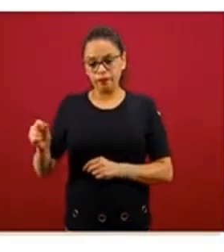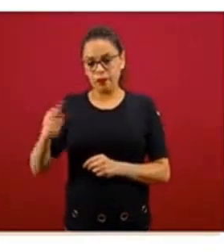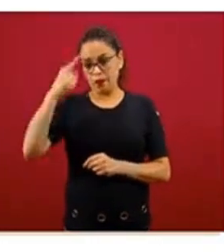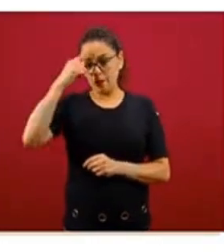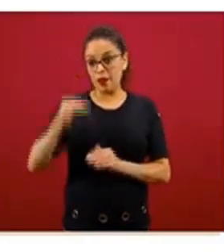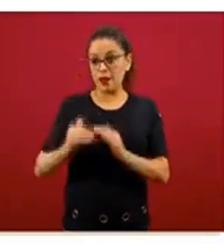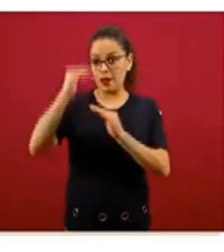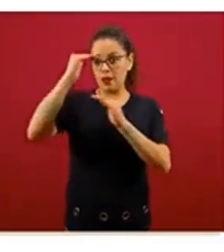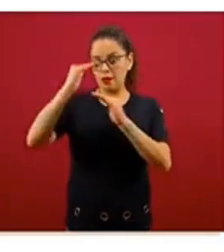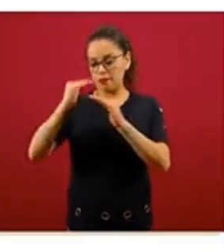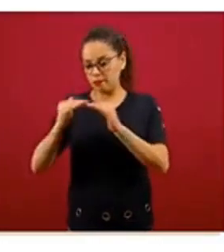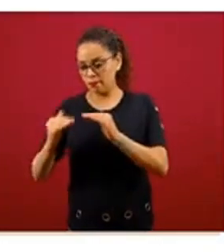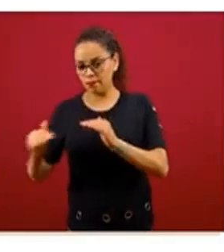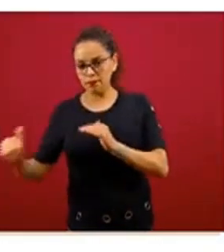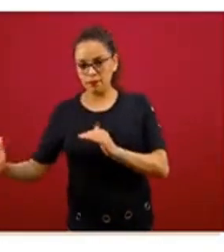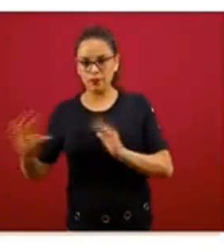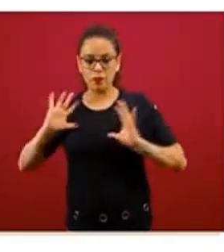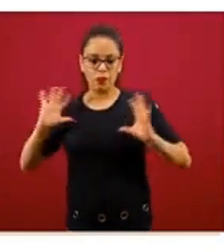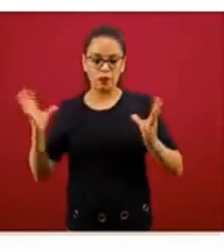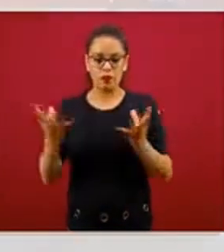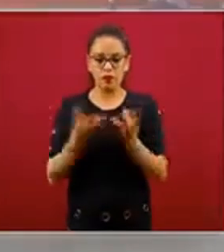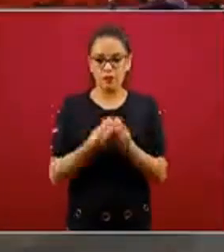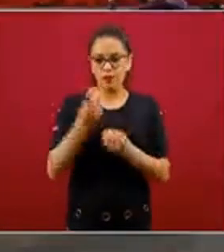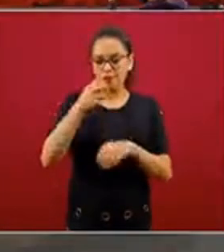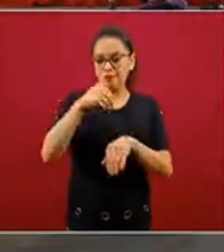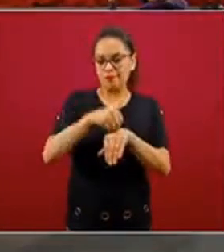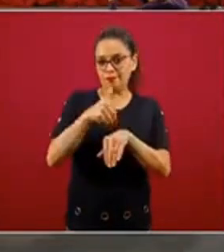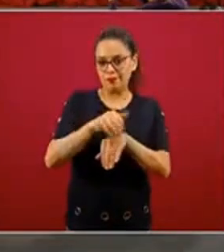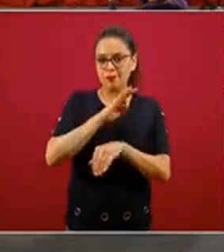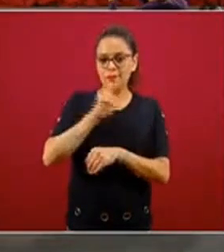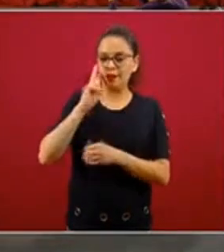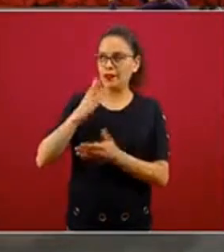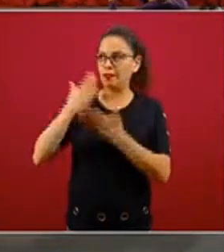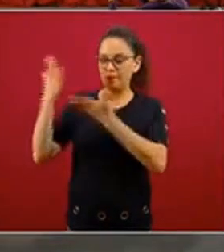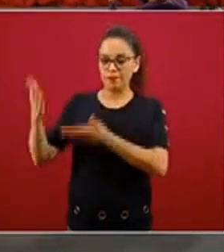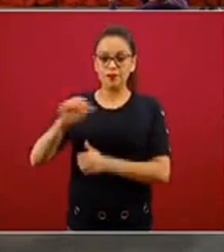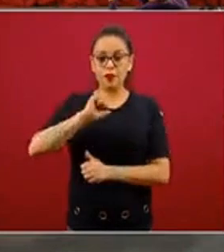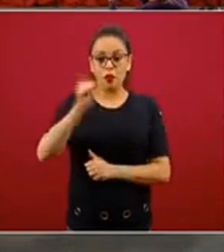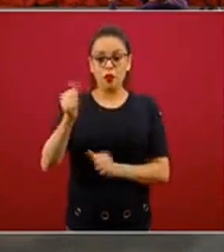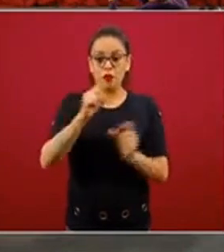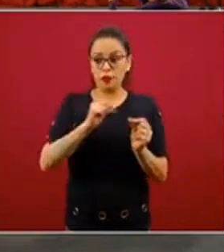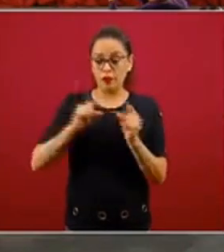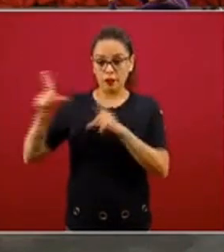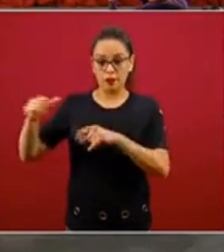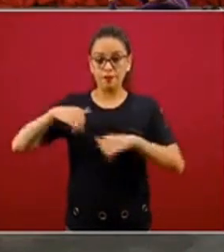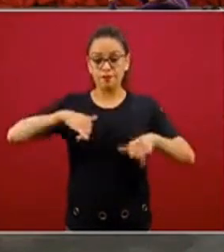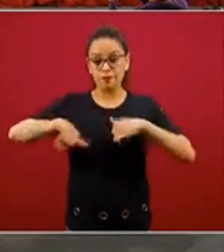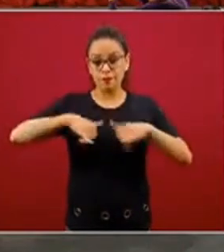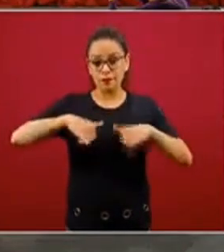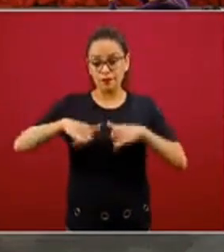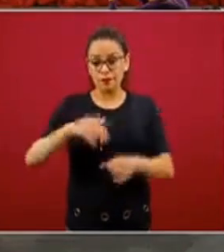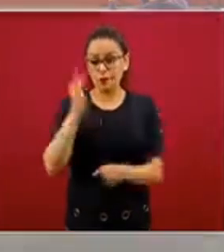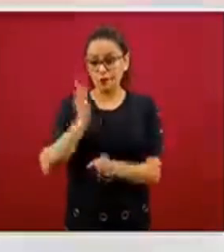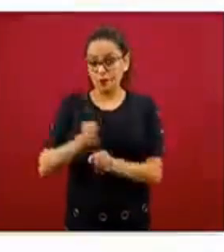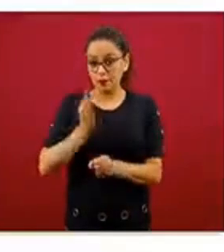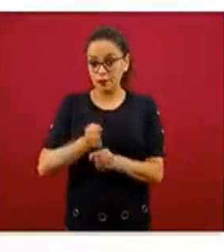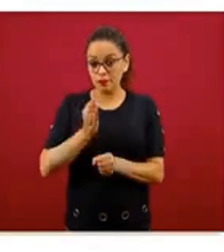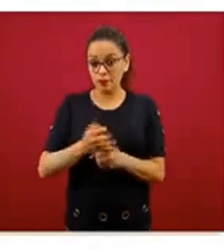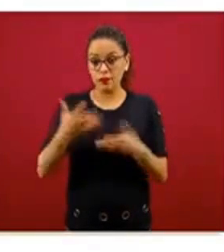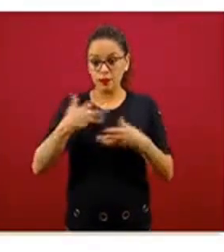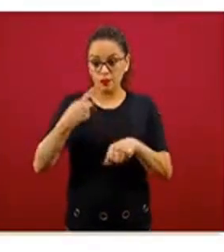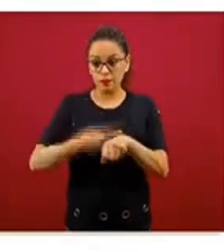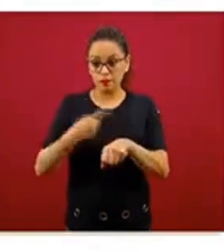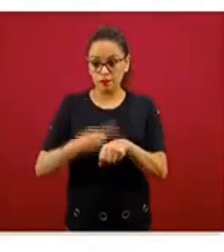puedan tener los números totales. En la siguiente diapositiva vamos a enfocarnos ahora sí en la epidemia activa,